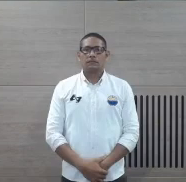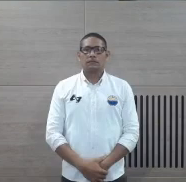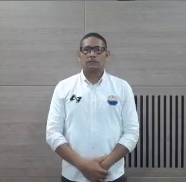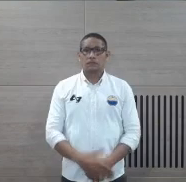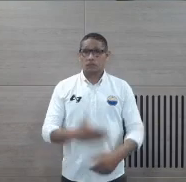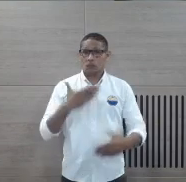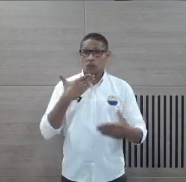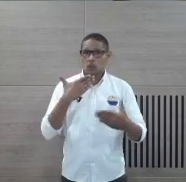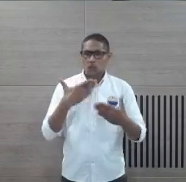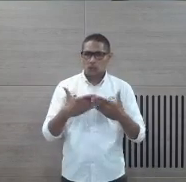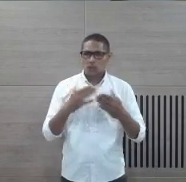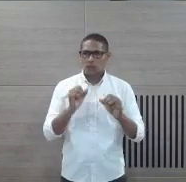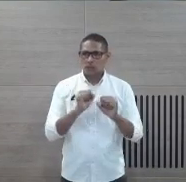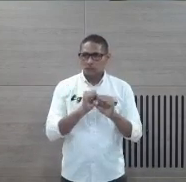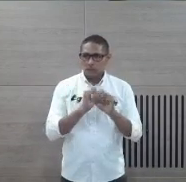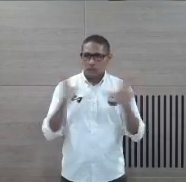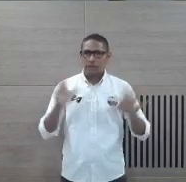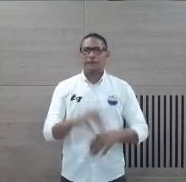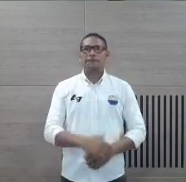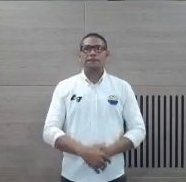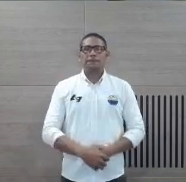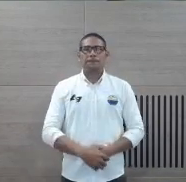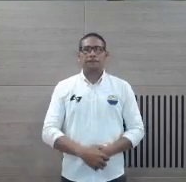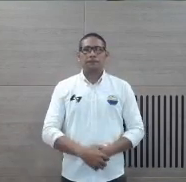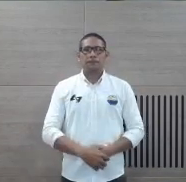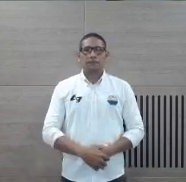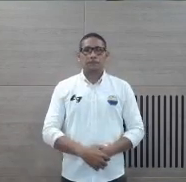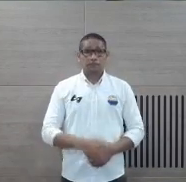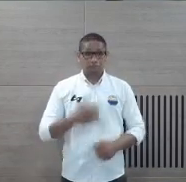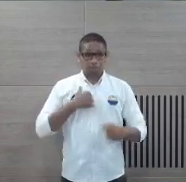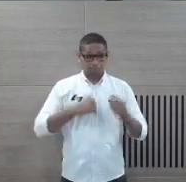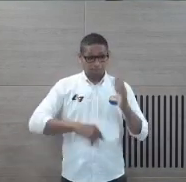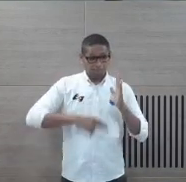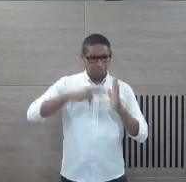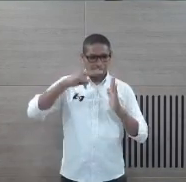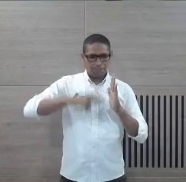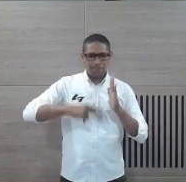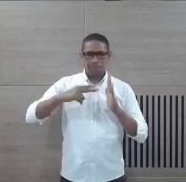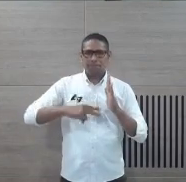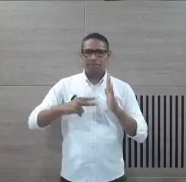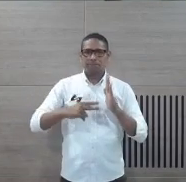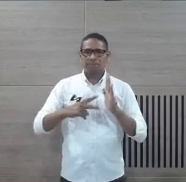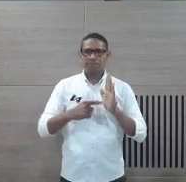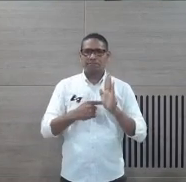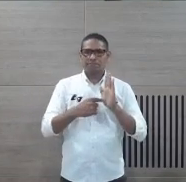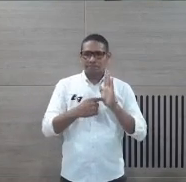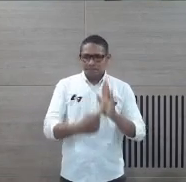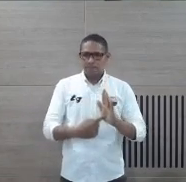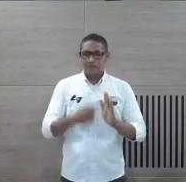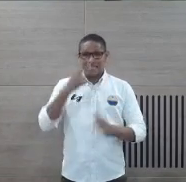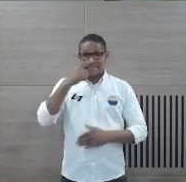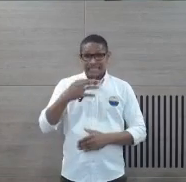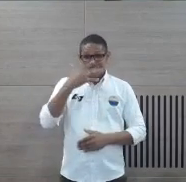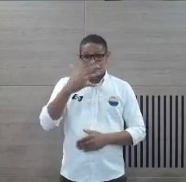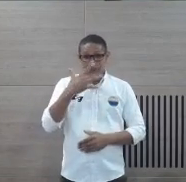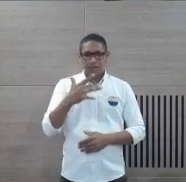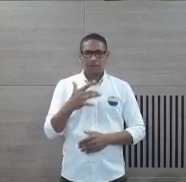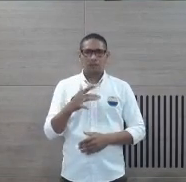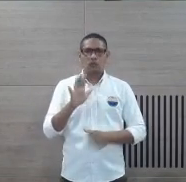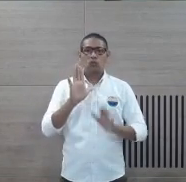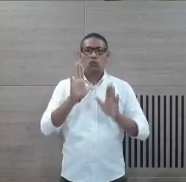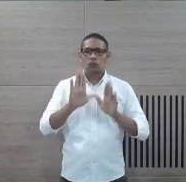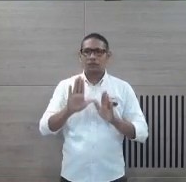días. Acta general en modalidad de grado, posgrados, Santa Marta, Distrito Histórico, Turístico y